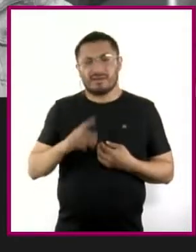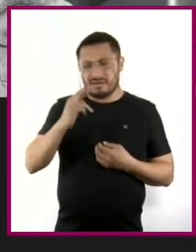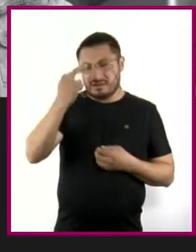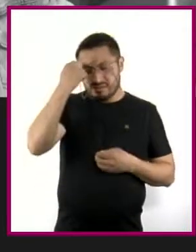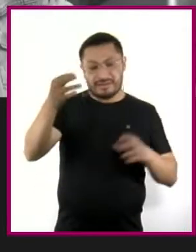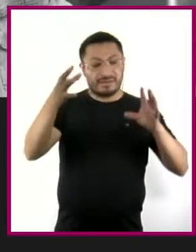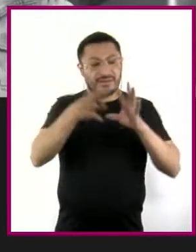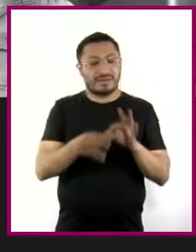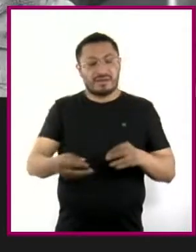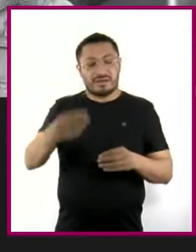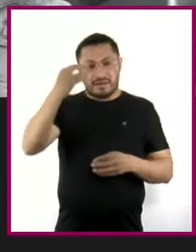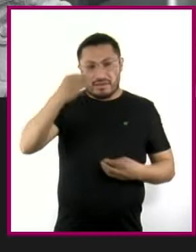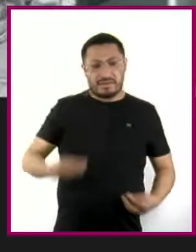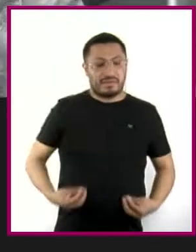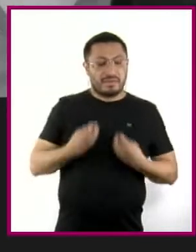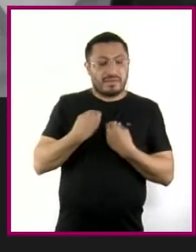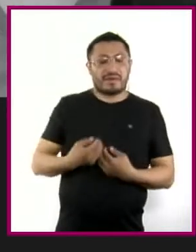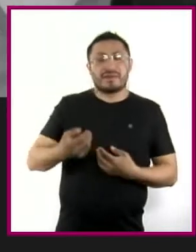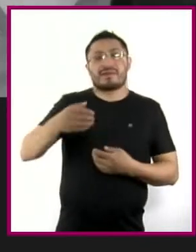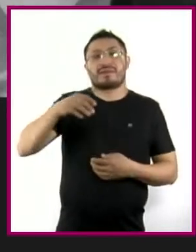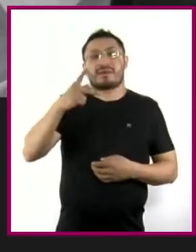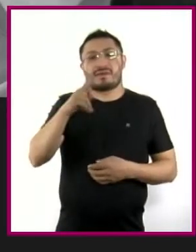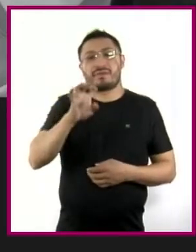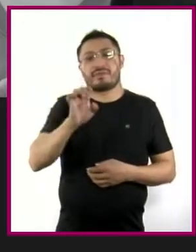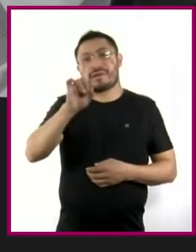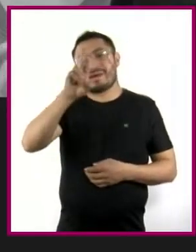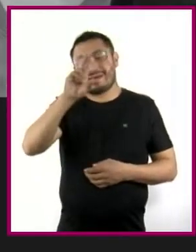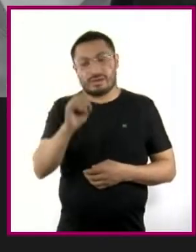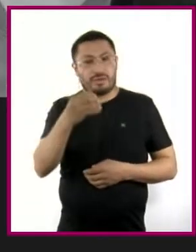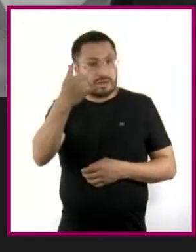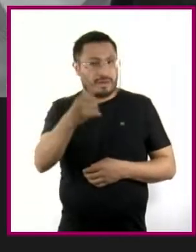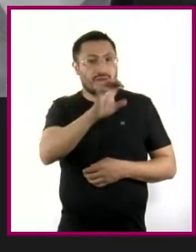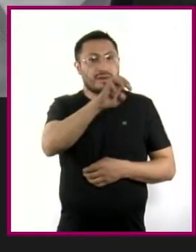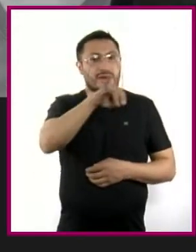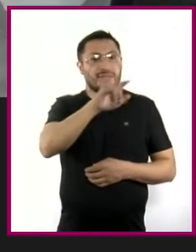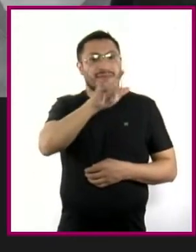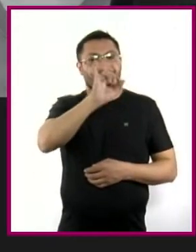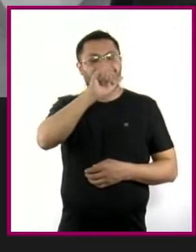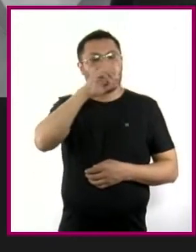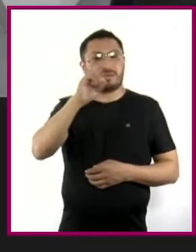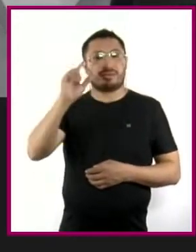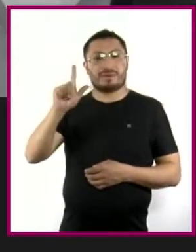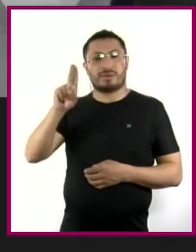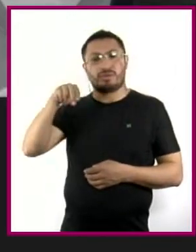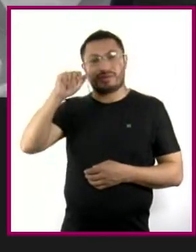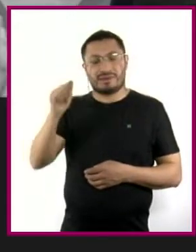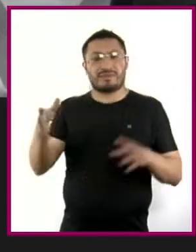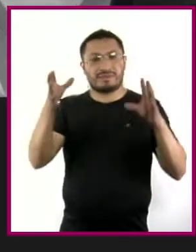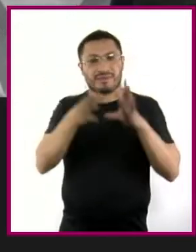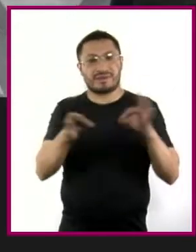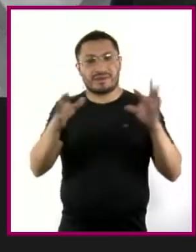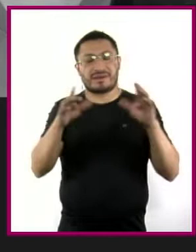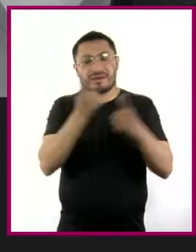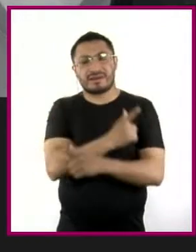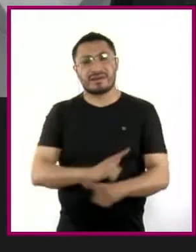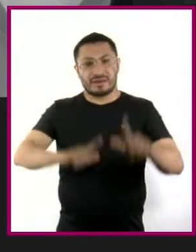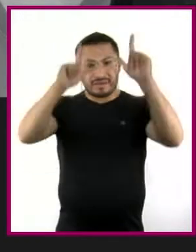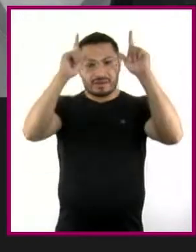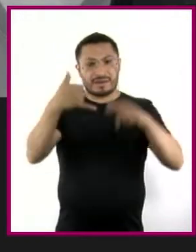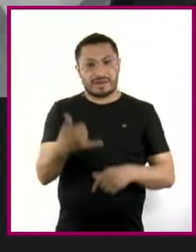vida es sueño de Pedro Calderón de la Barca y que Emiliano y Luna estuvieron hablando sobre la libertad y el